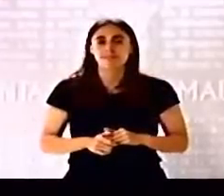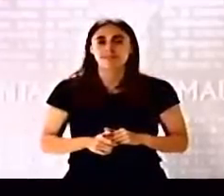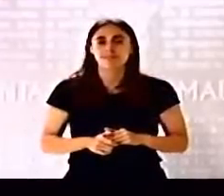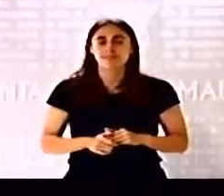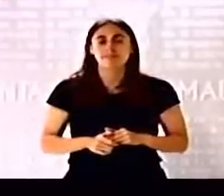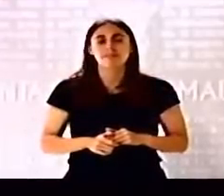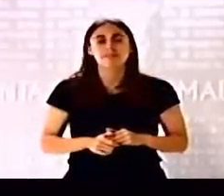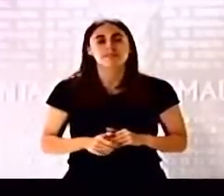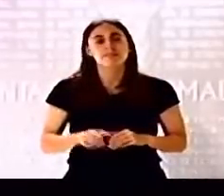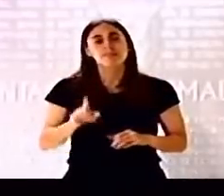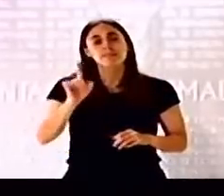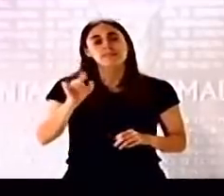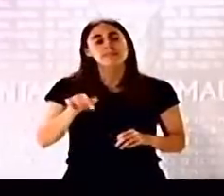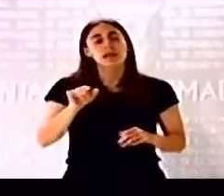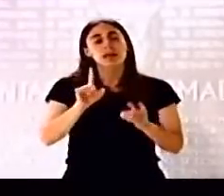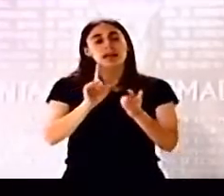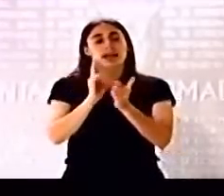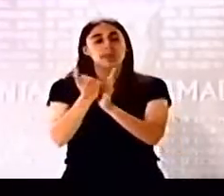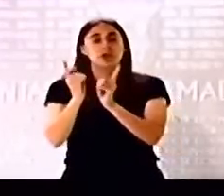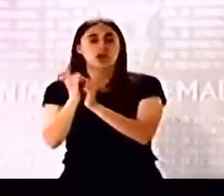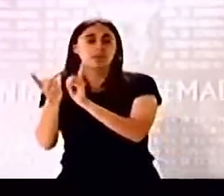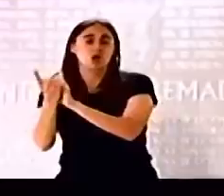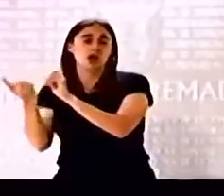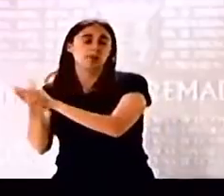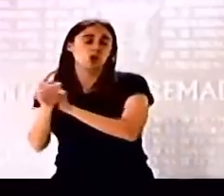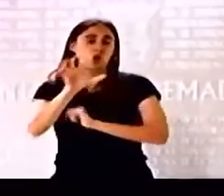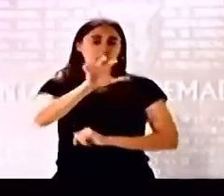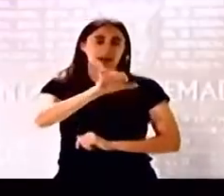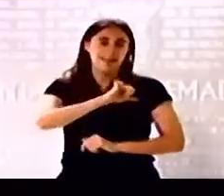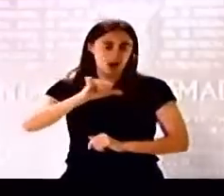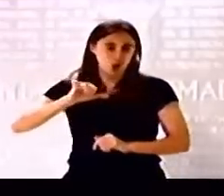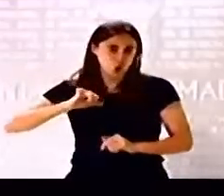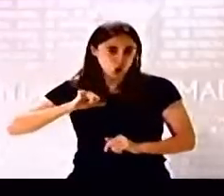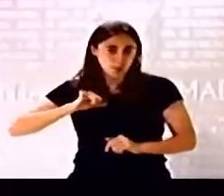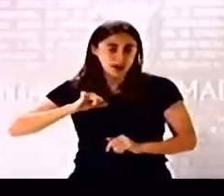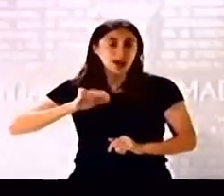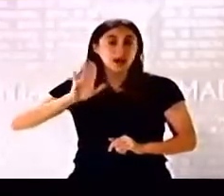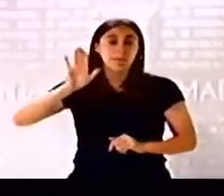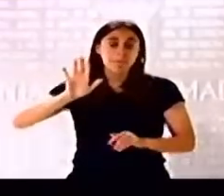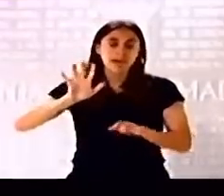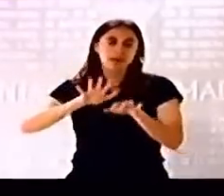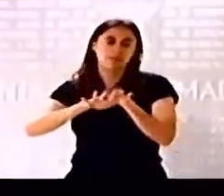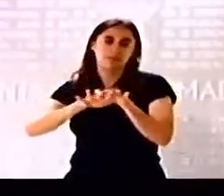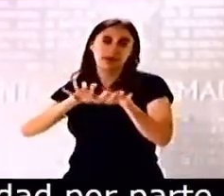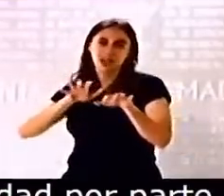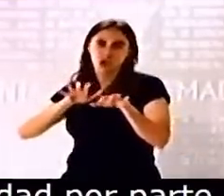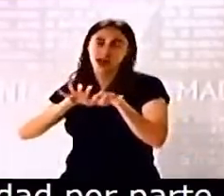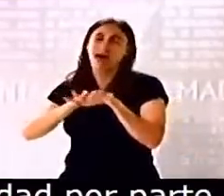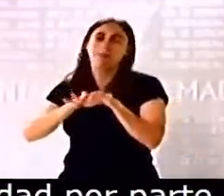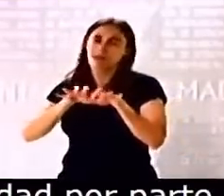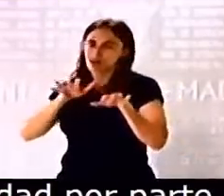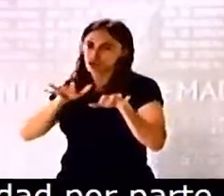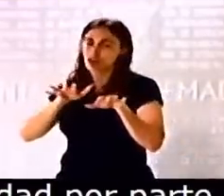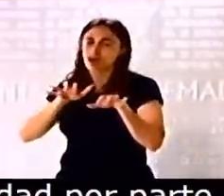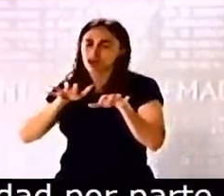Existe una gran variabilidad por parte de las comunidades autónomas, pero una inmensa mayoría